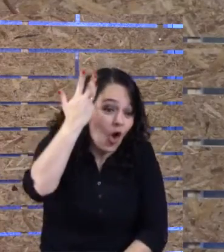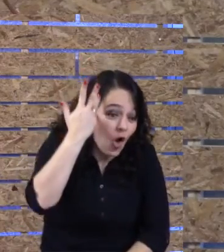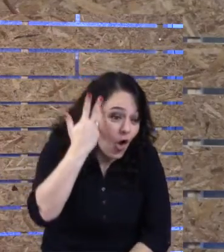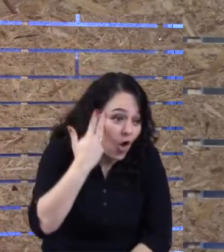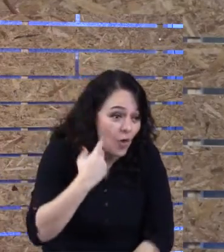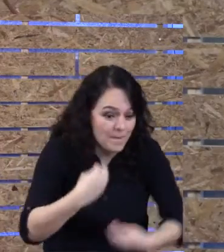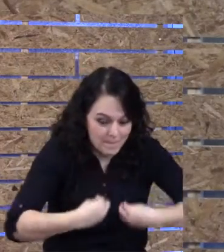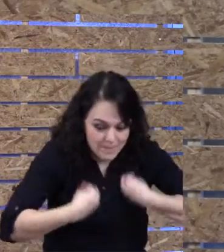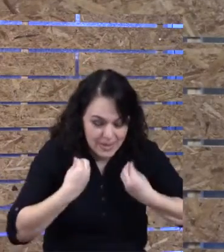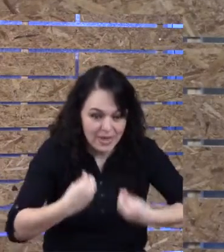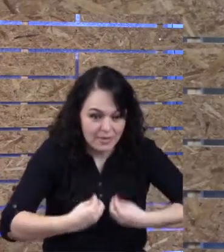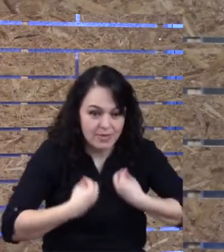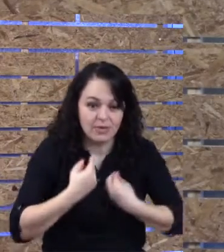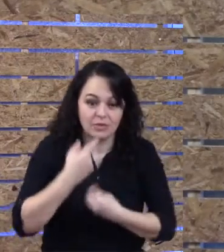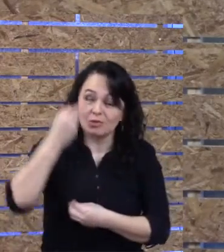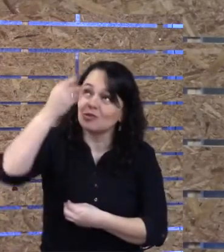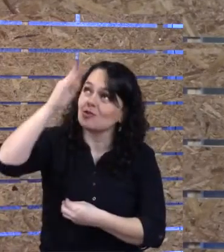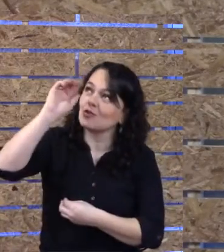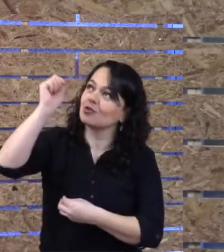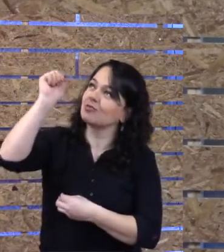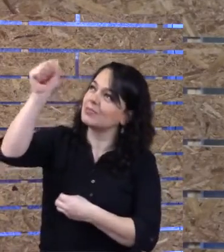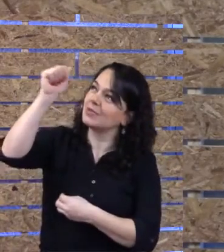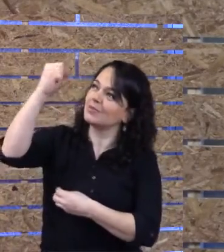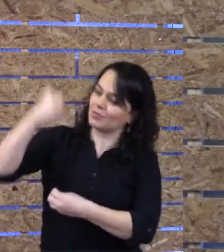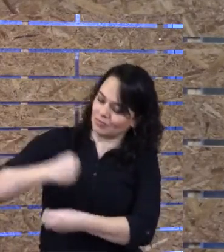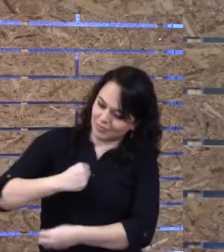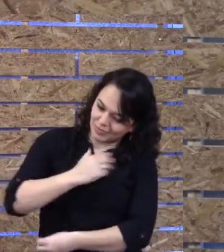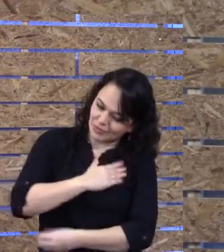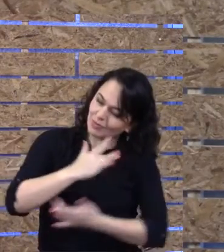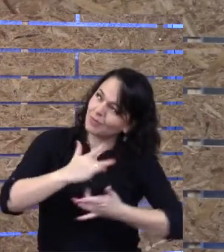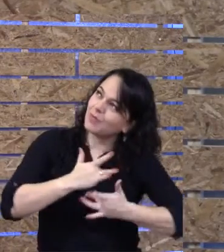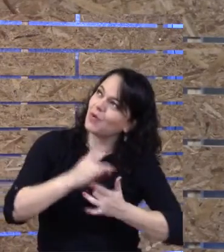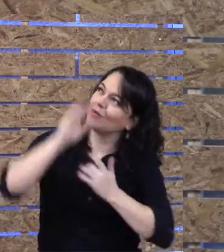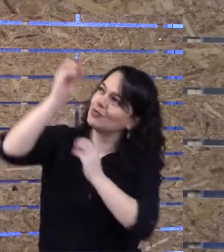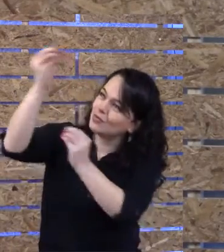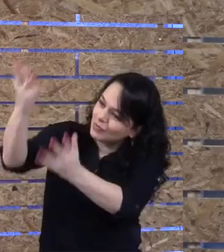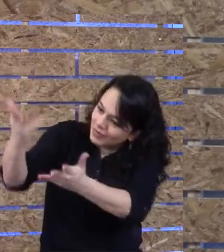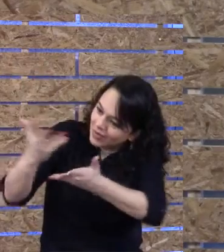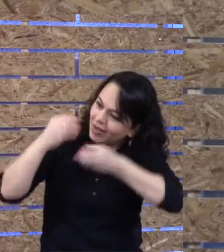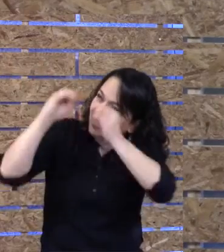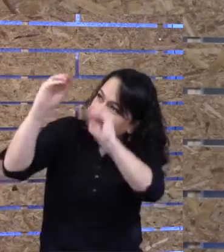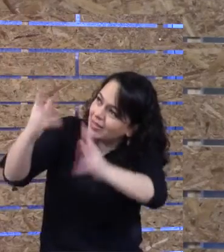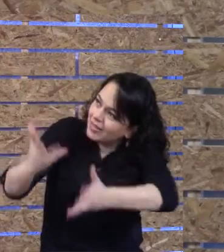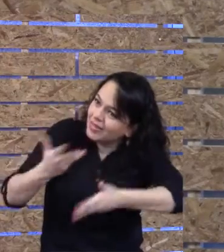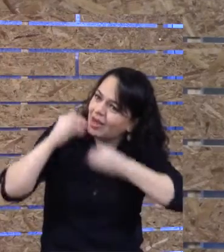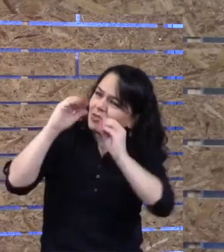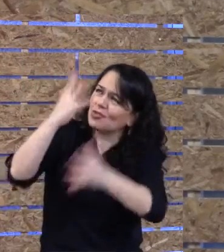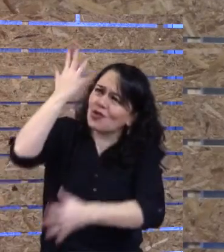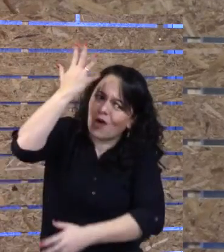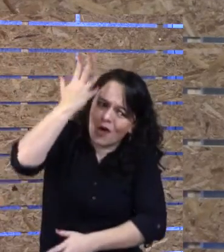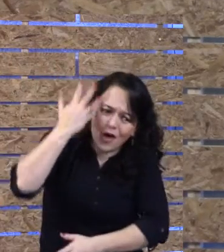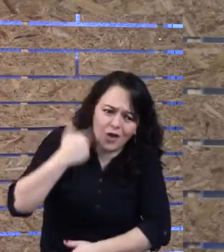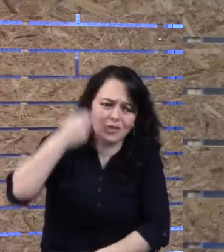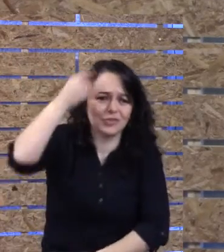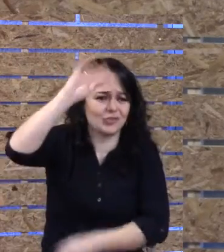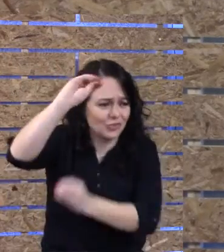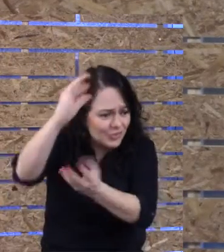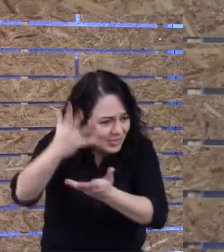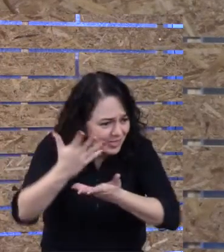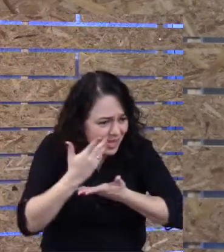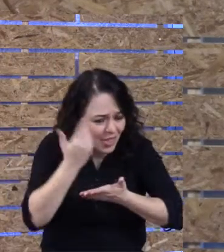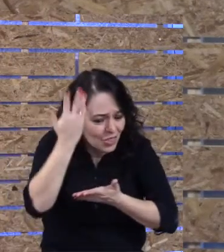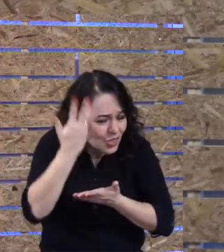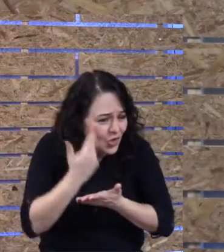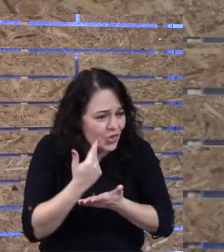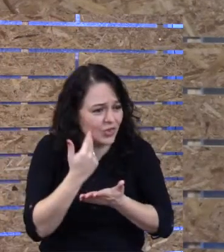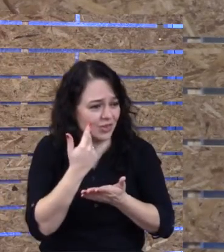días, él va a ver bondad y misericordia de Dios y que la necesita. Pero otra vez es, ¿cuál es